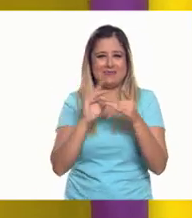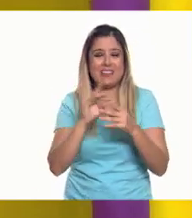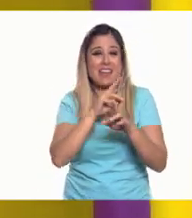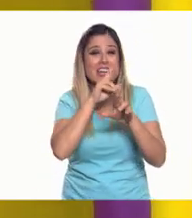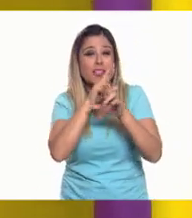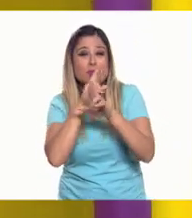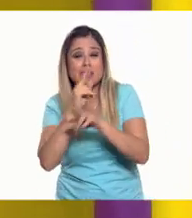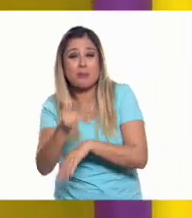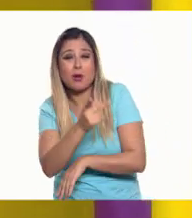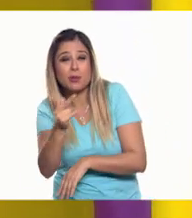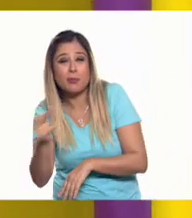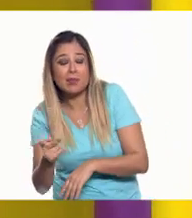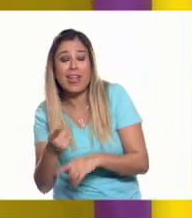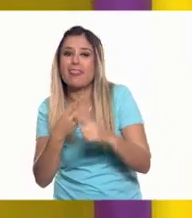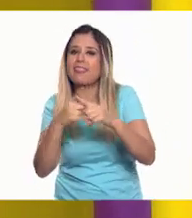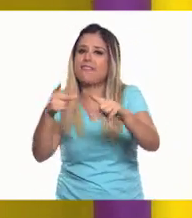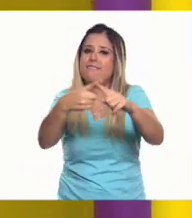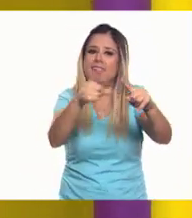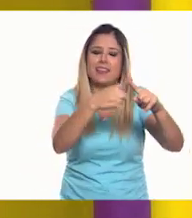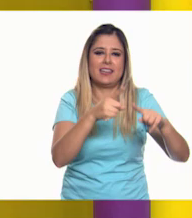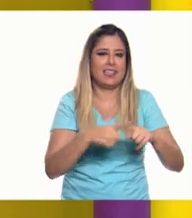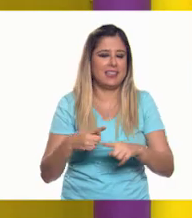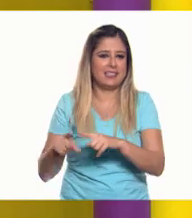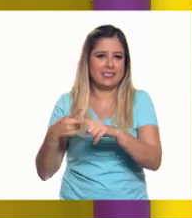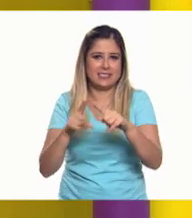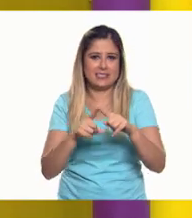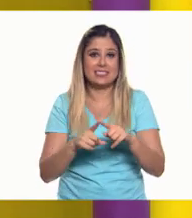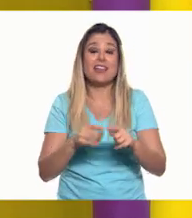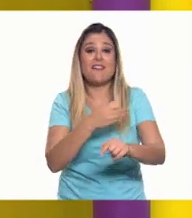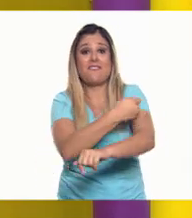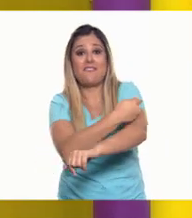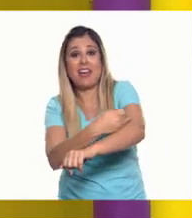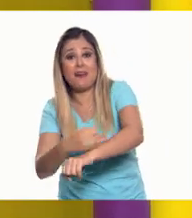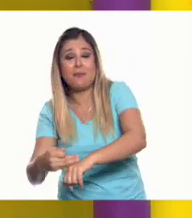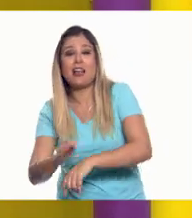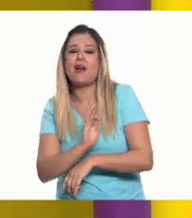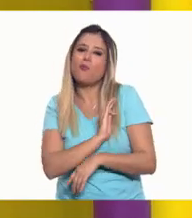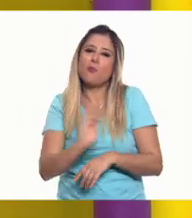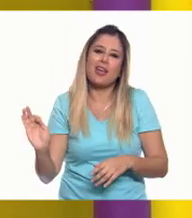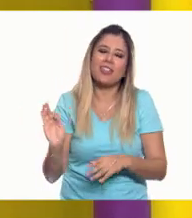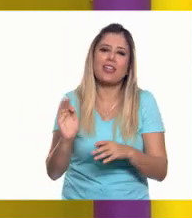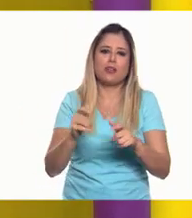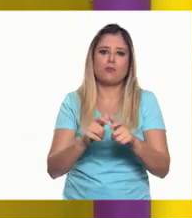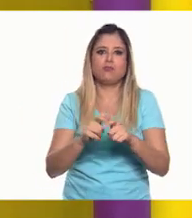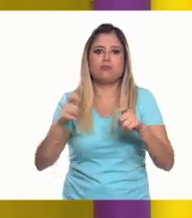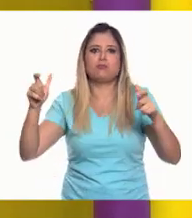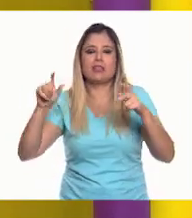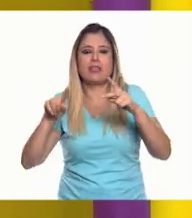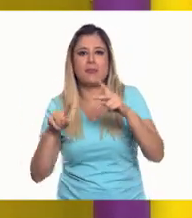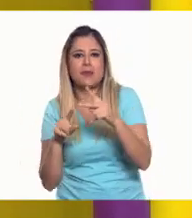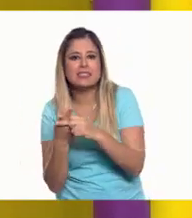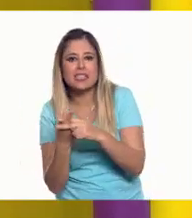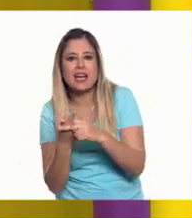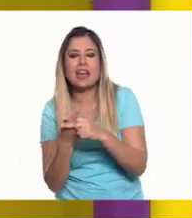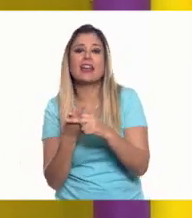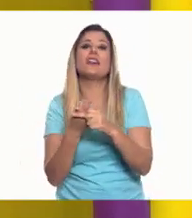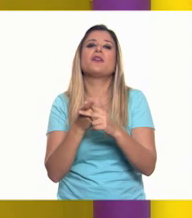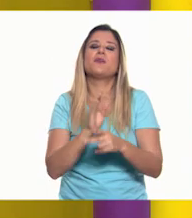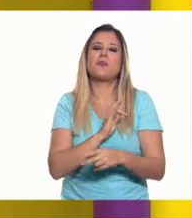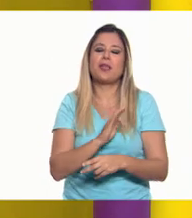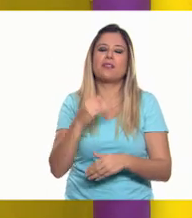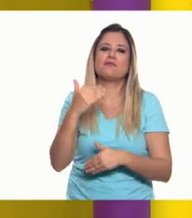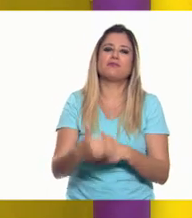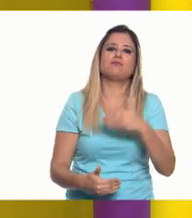respuestas de esas preguntas son diferentes. Uh-huh. Uh-huh. Y las familias pueden crecer o iniciar de un modo y pueden